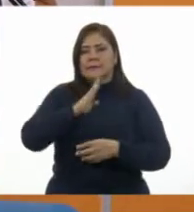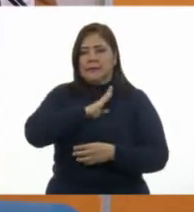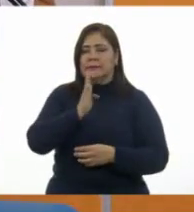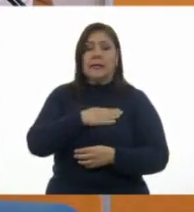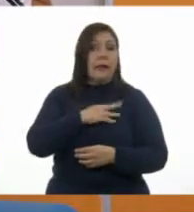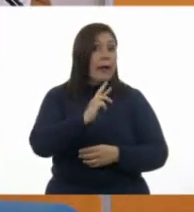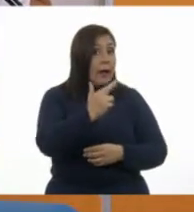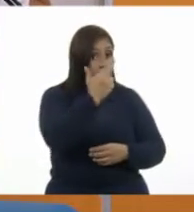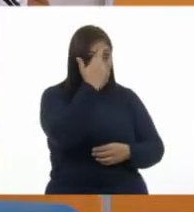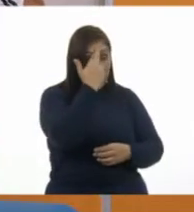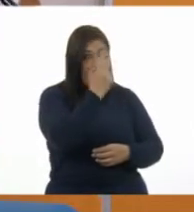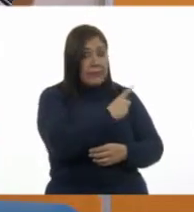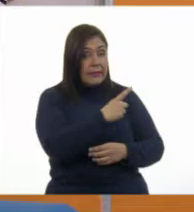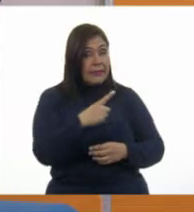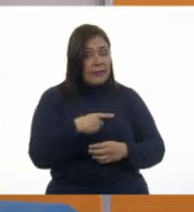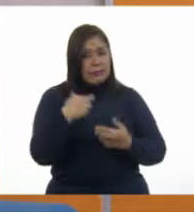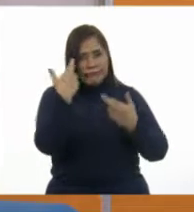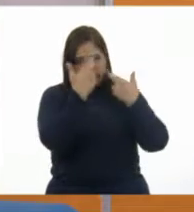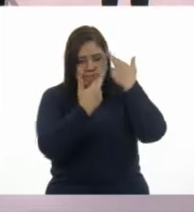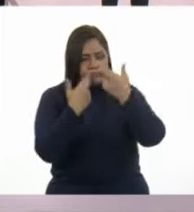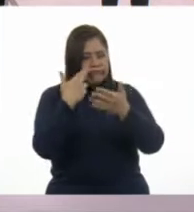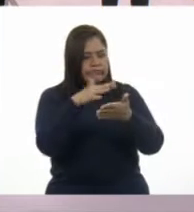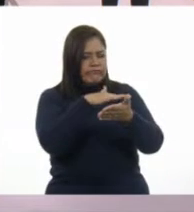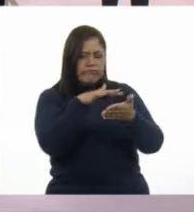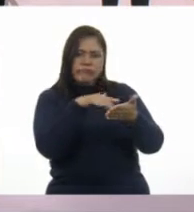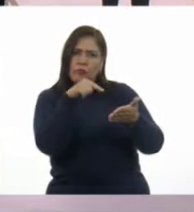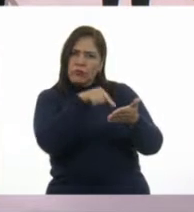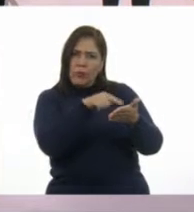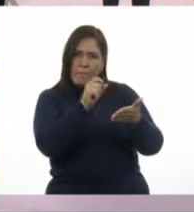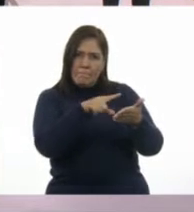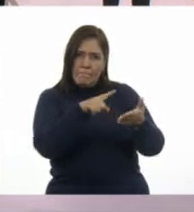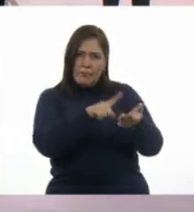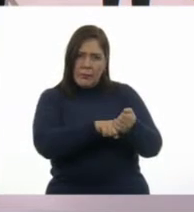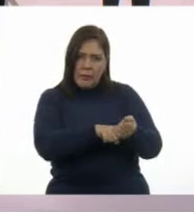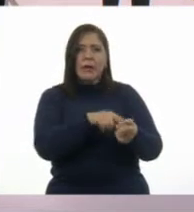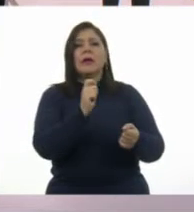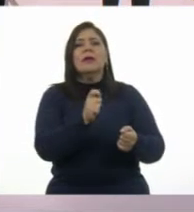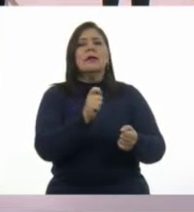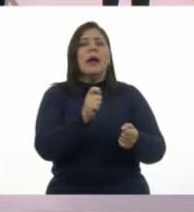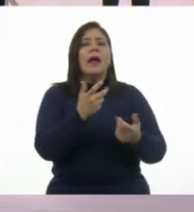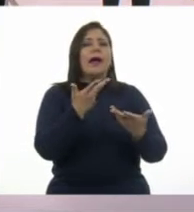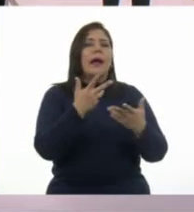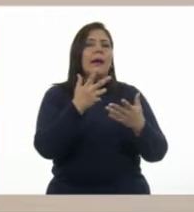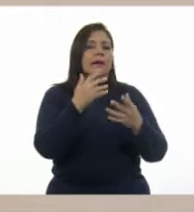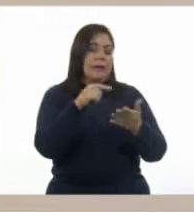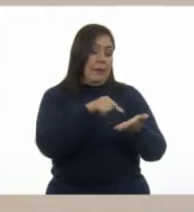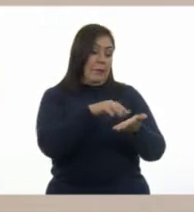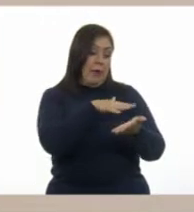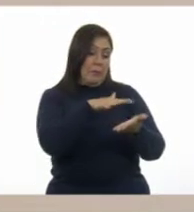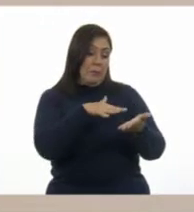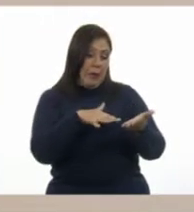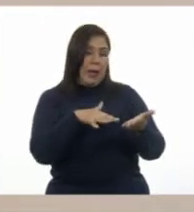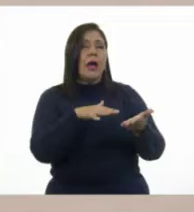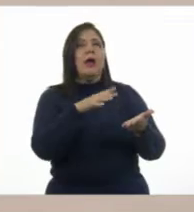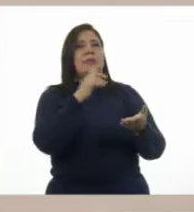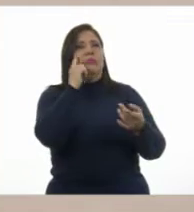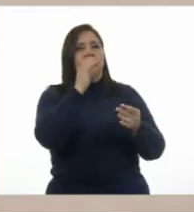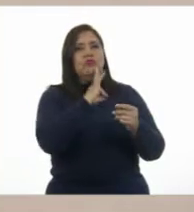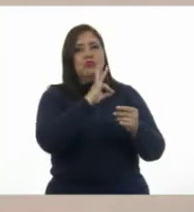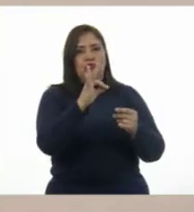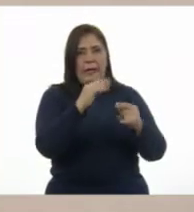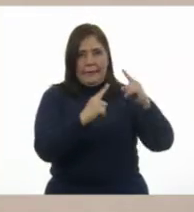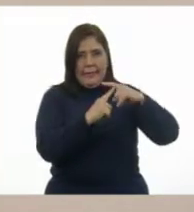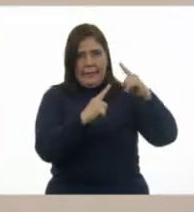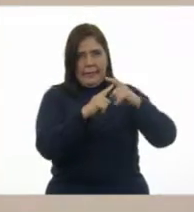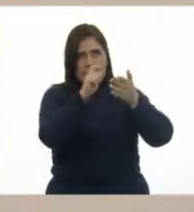Recuerda que vamos a revisar el texto. Vamos a escribir tal como vino la